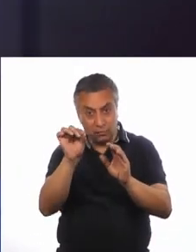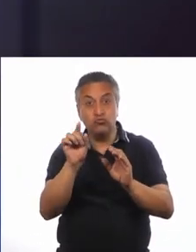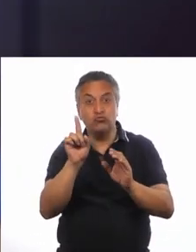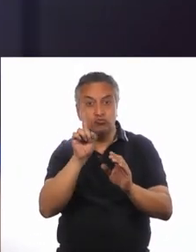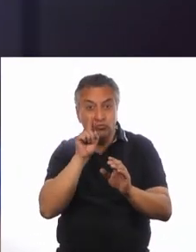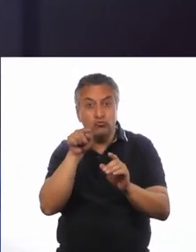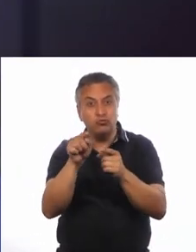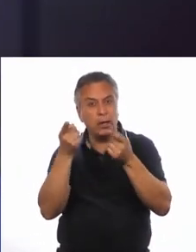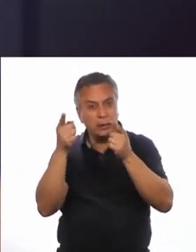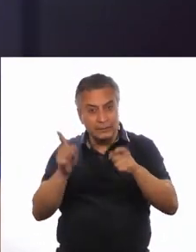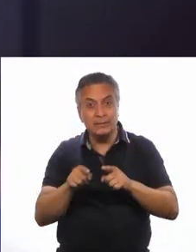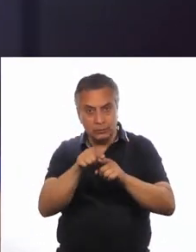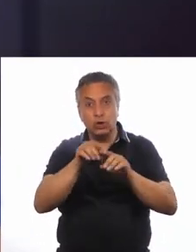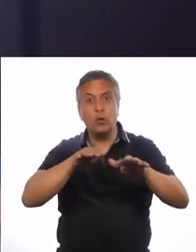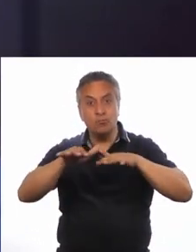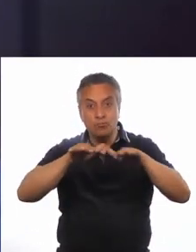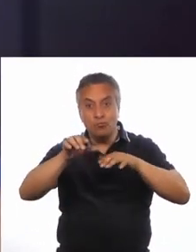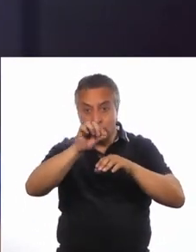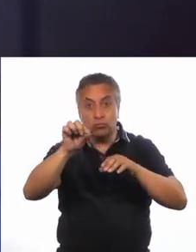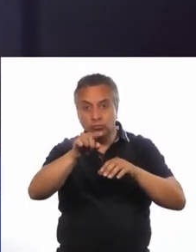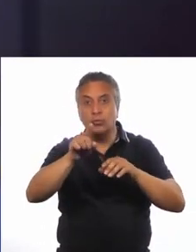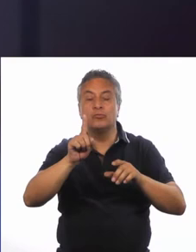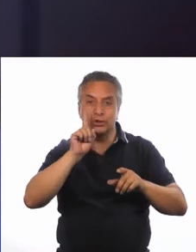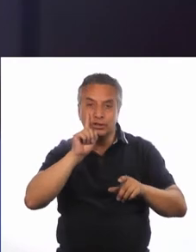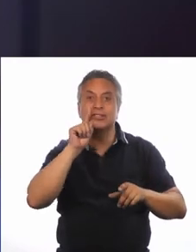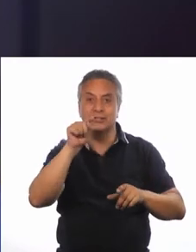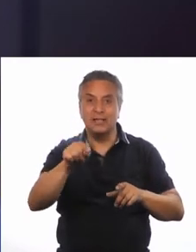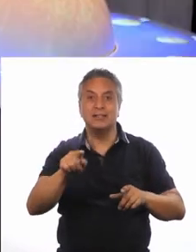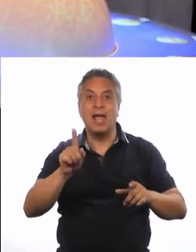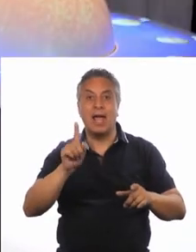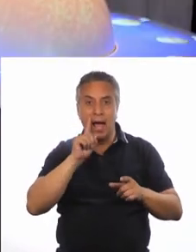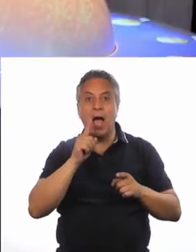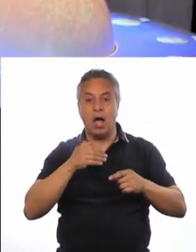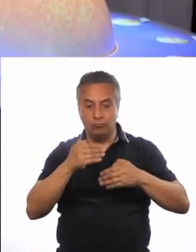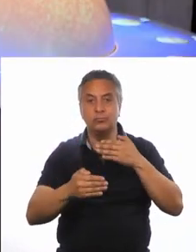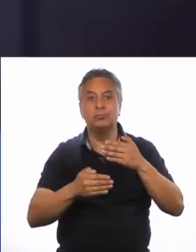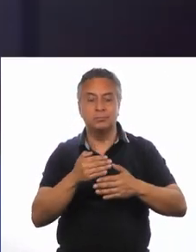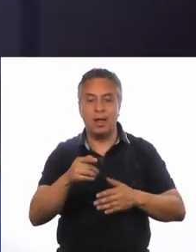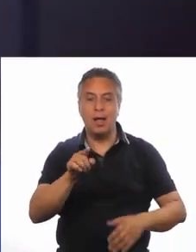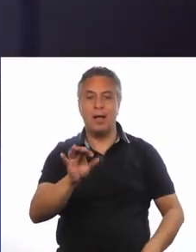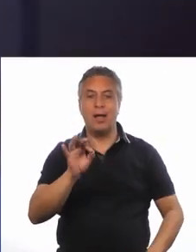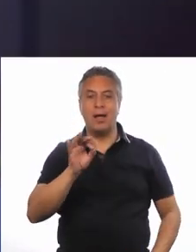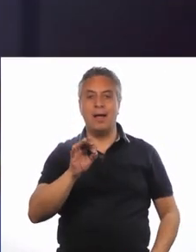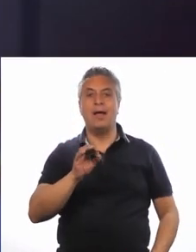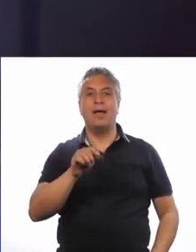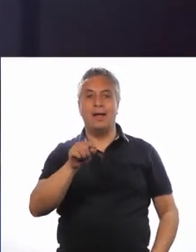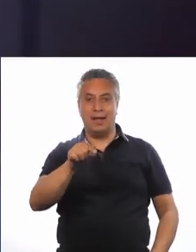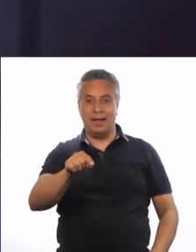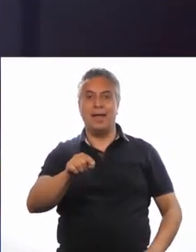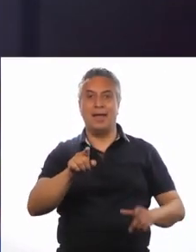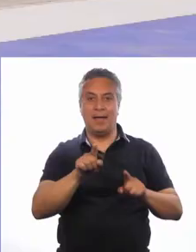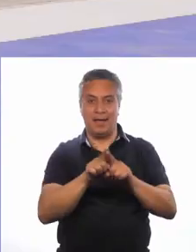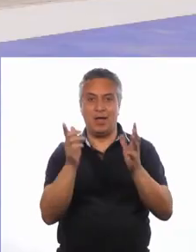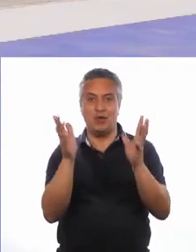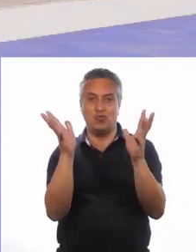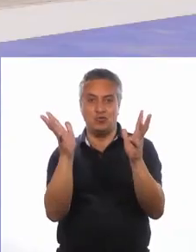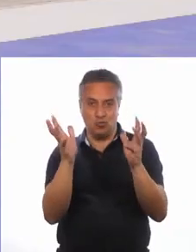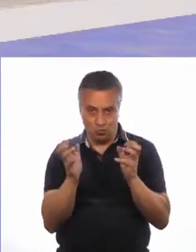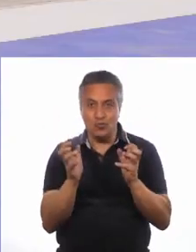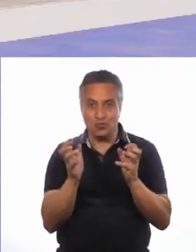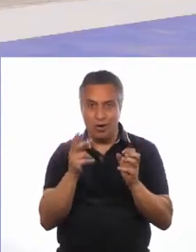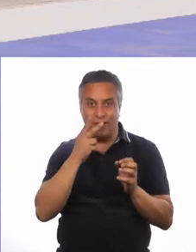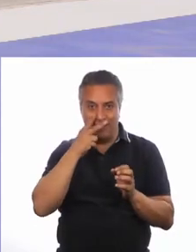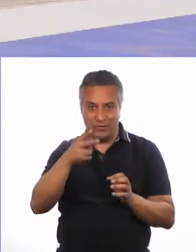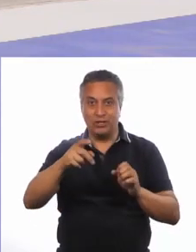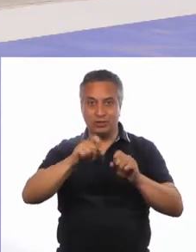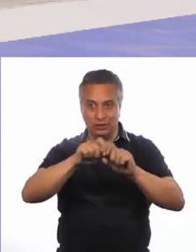que al moverse generan a su vez el campo magnético que nosotros después podemos ver en la superficie del sol así